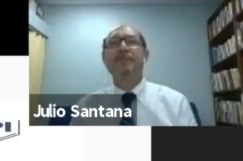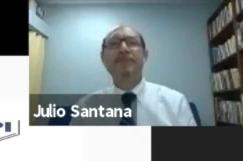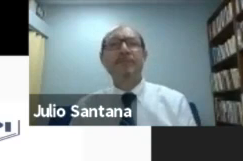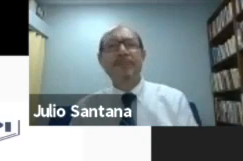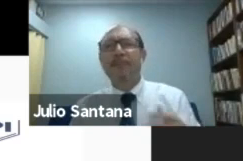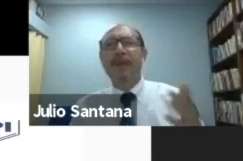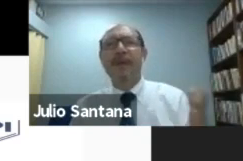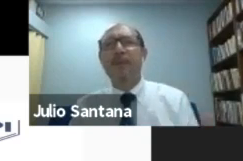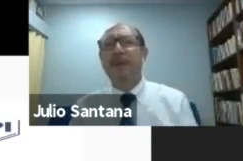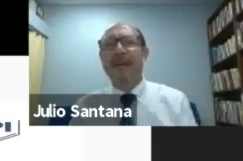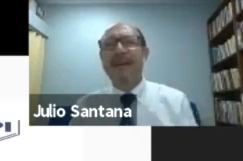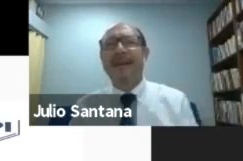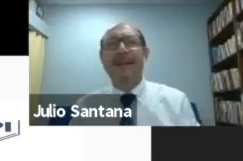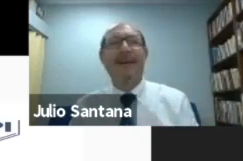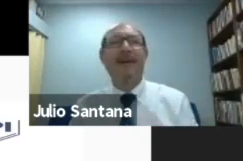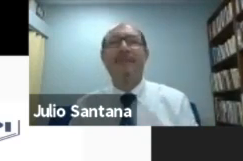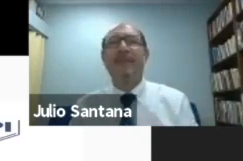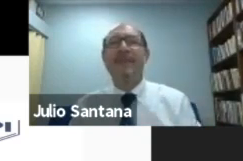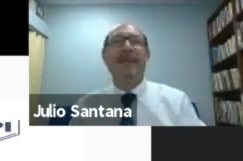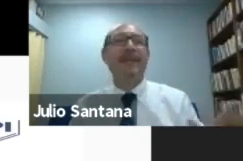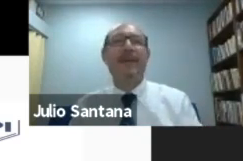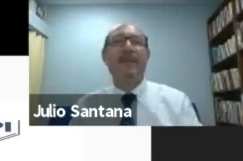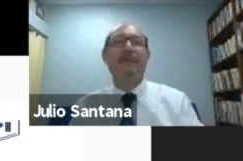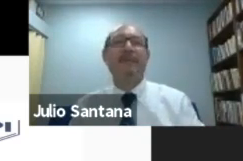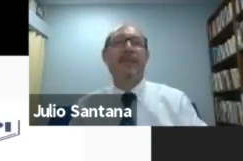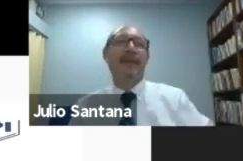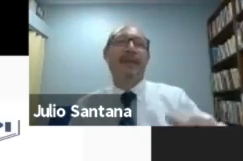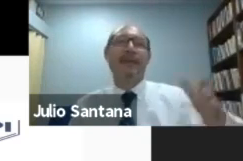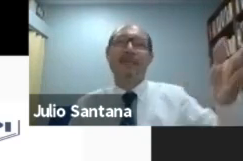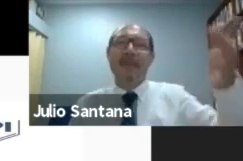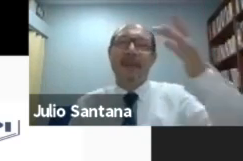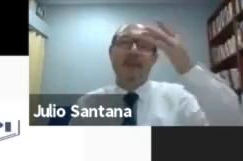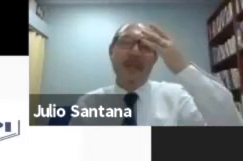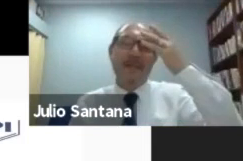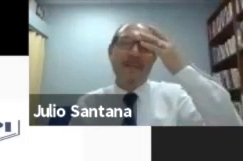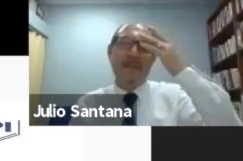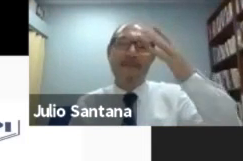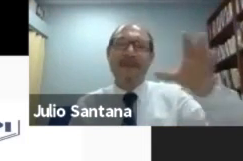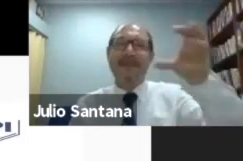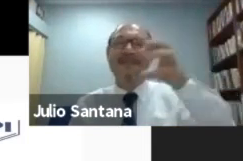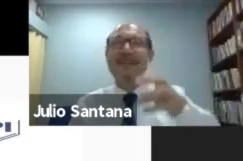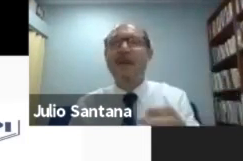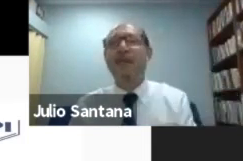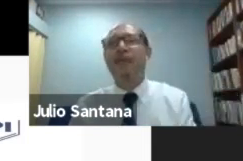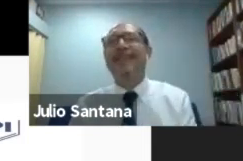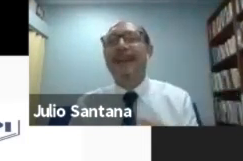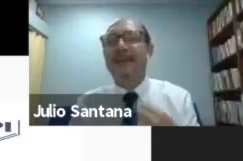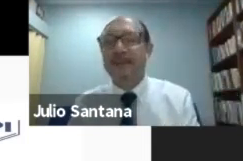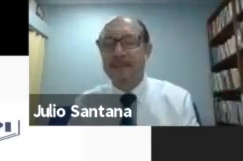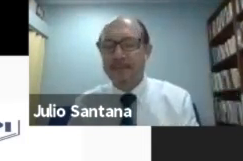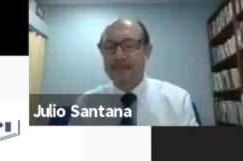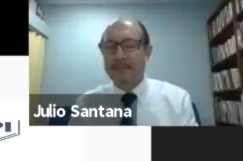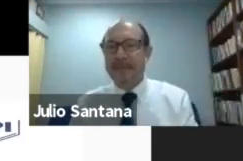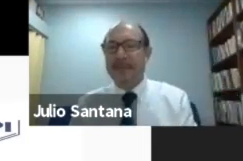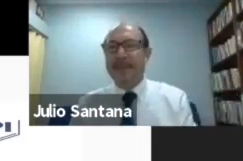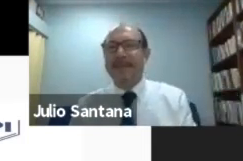beneficio. Por ejemplo, en Australia, Canadá, Inglaterra. En Australia se diseñaron portales